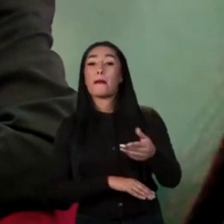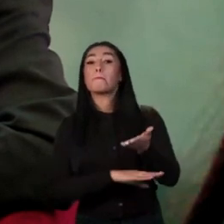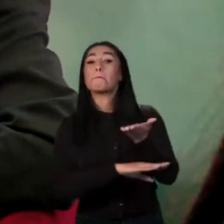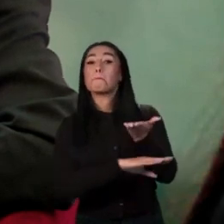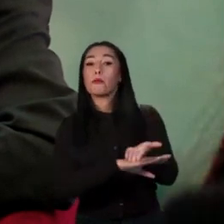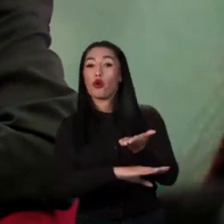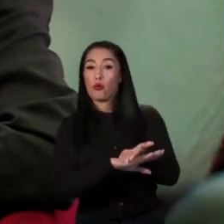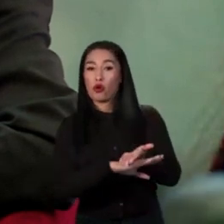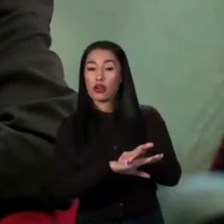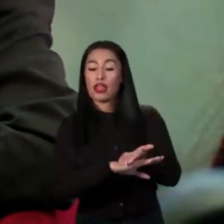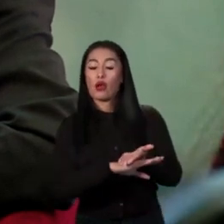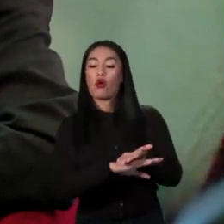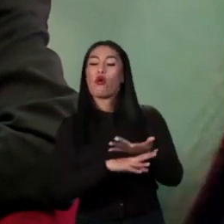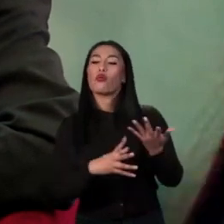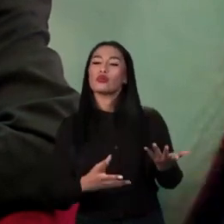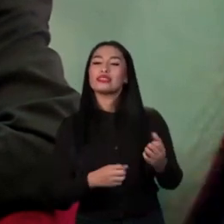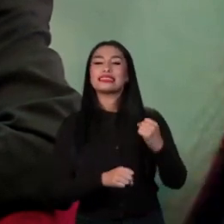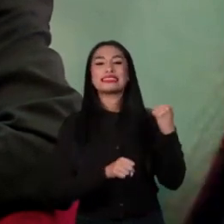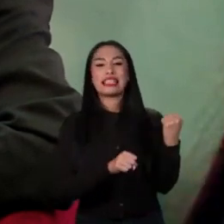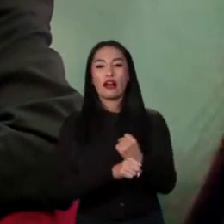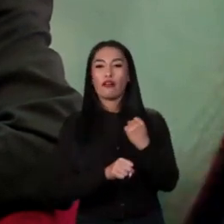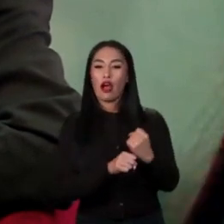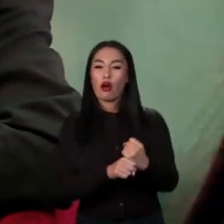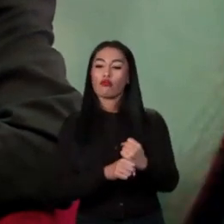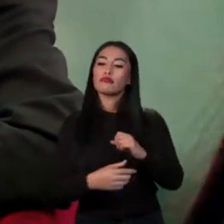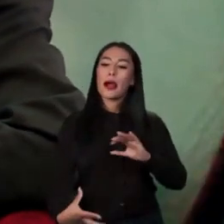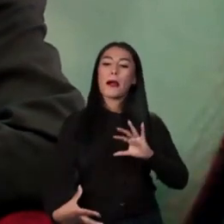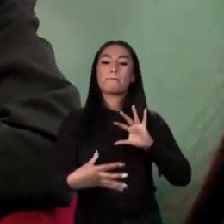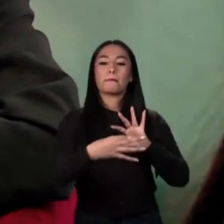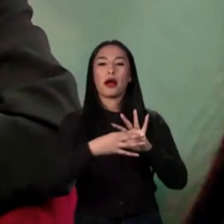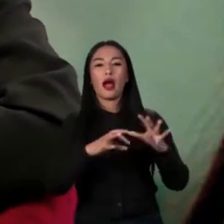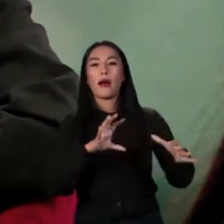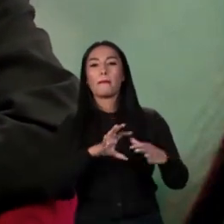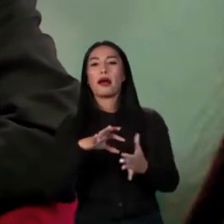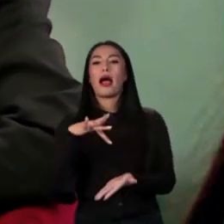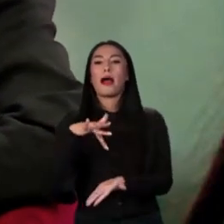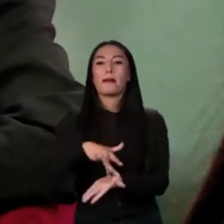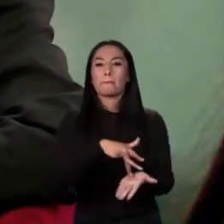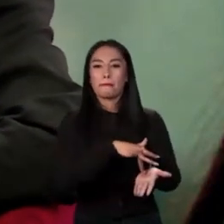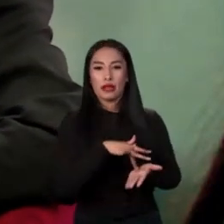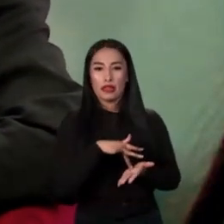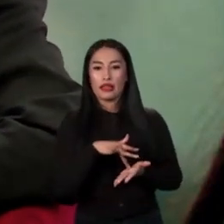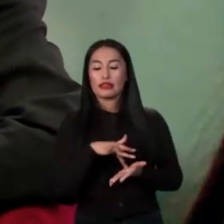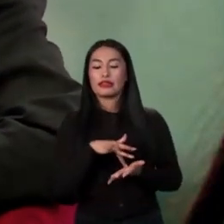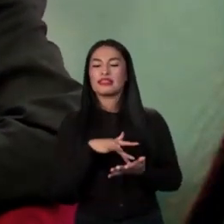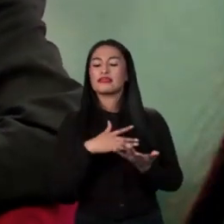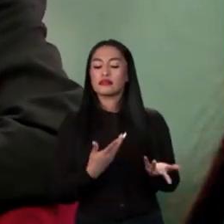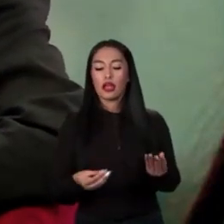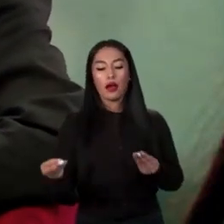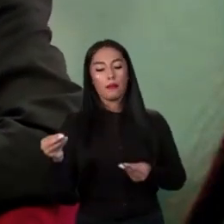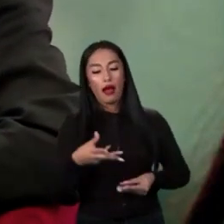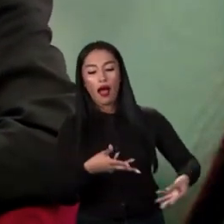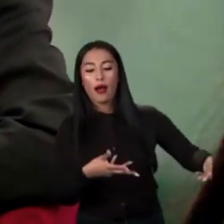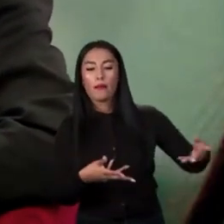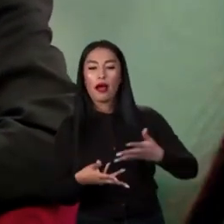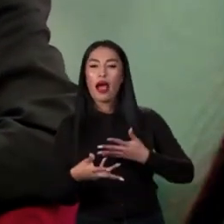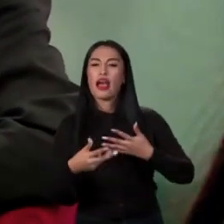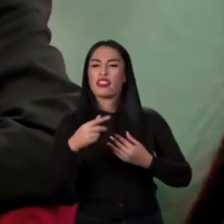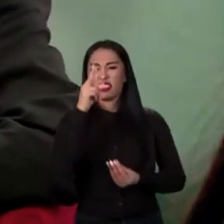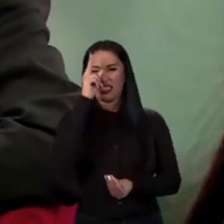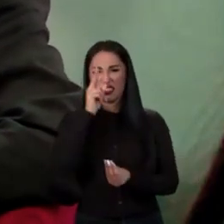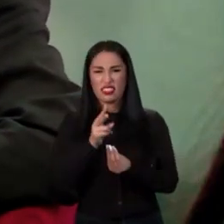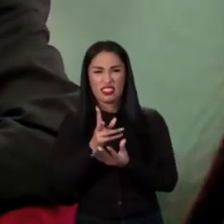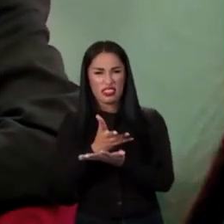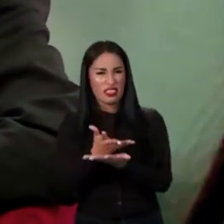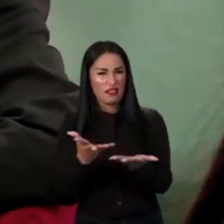ejercicio colaborativo, participativo, que va creciendo desde la diversidad de posturas, desde